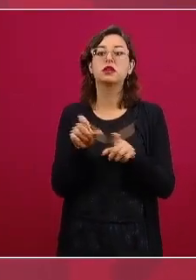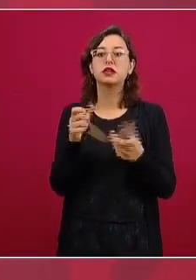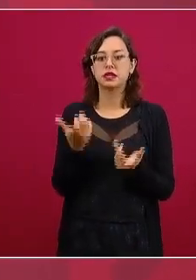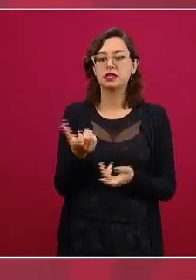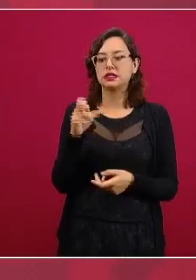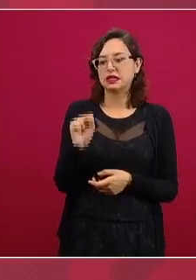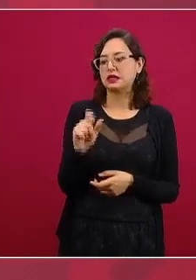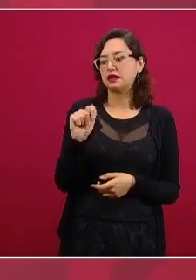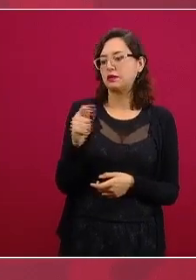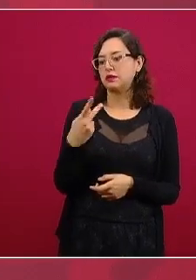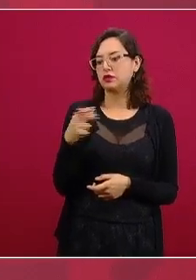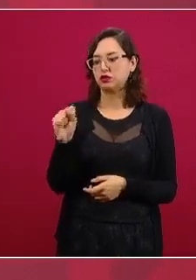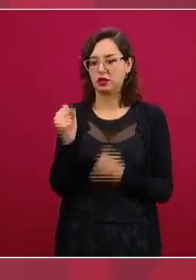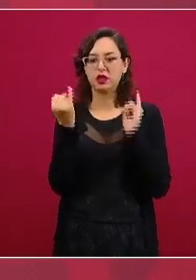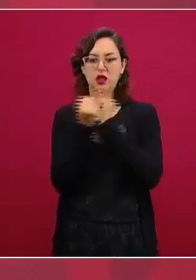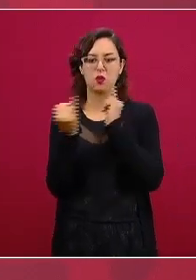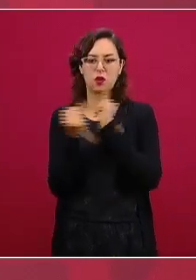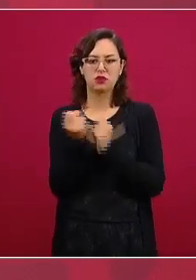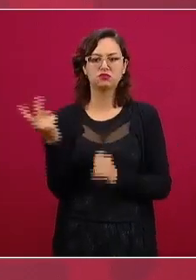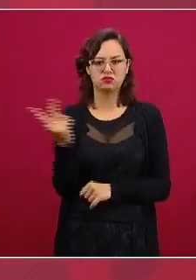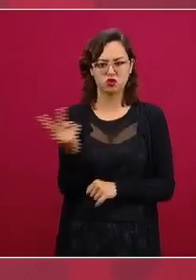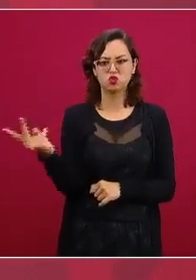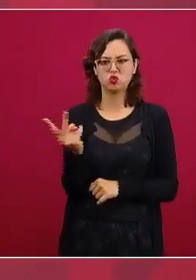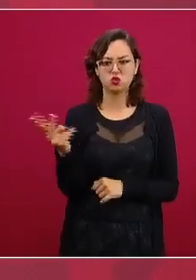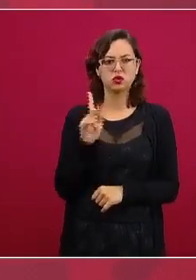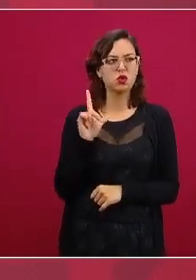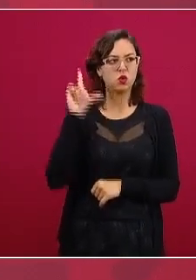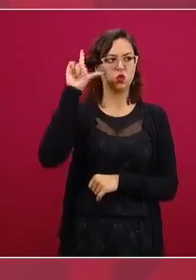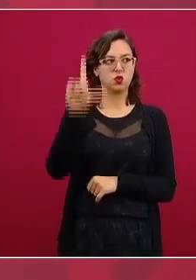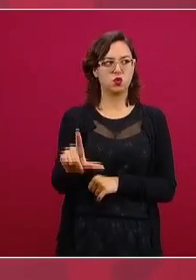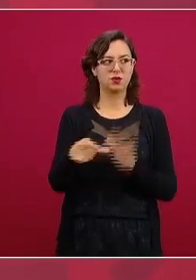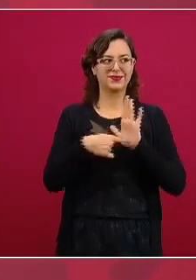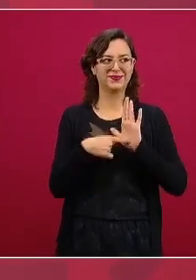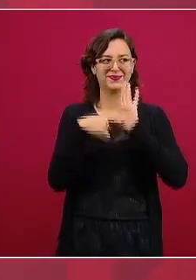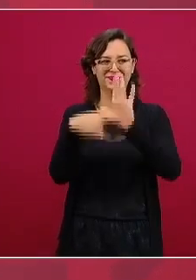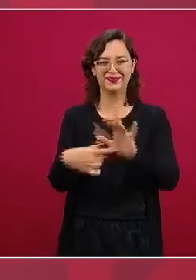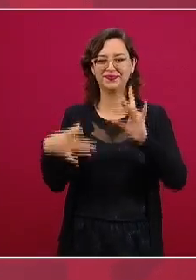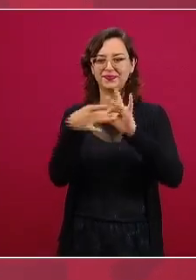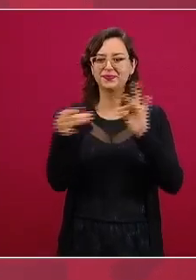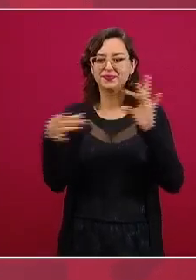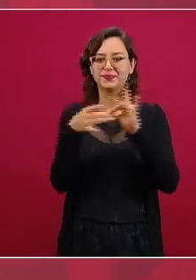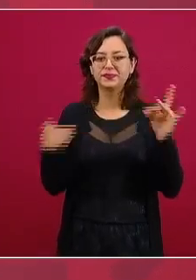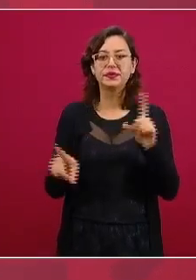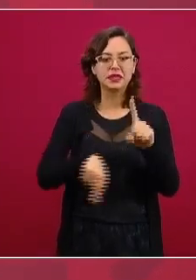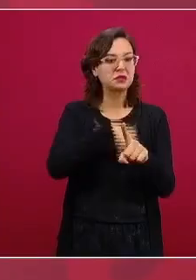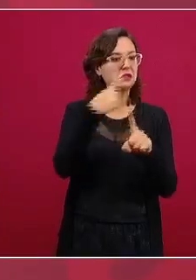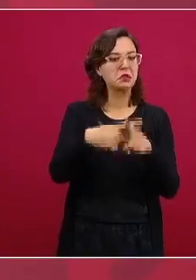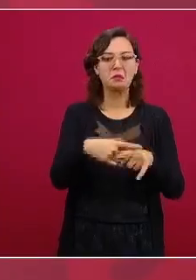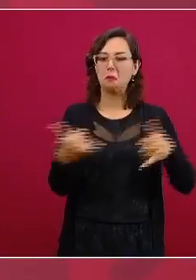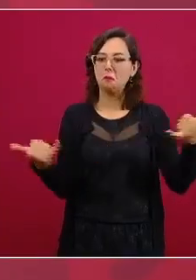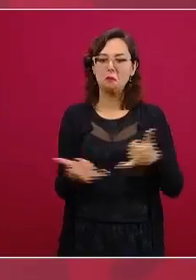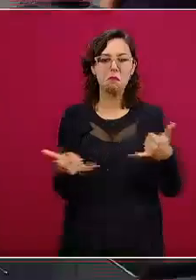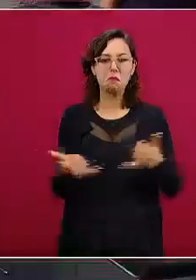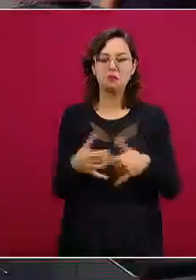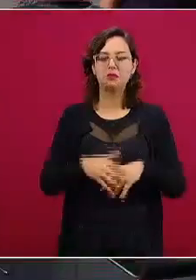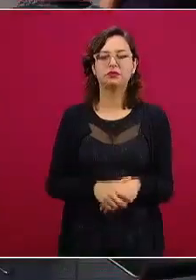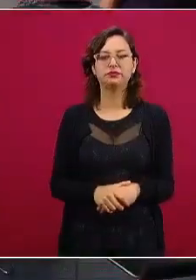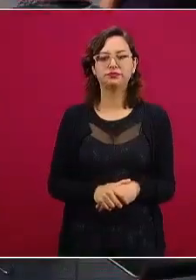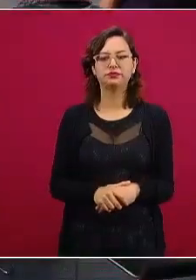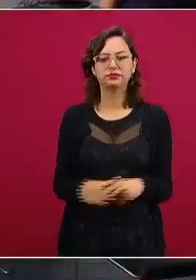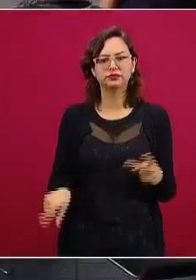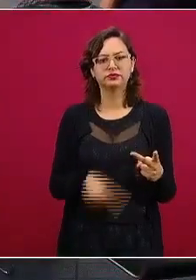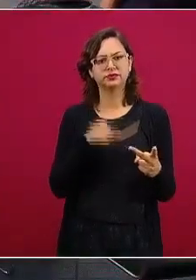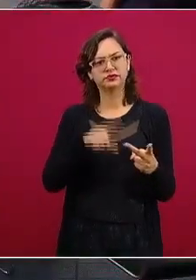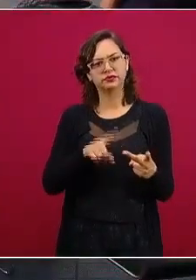la Secretaria del Trabajo. Que vengan el lunes y que nos pongan aquí quiénes no están cumpliendo. Señor, y también